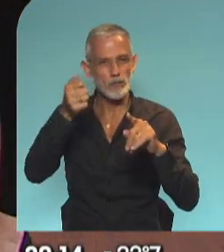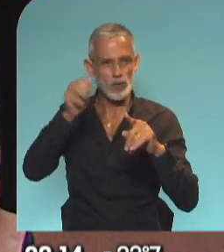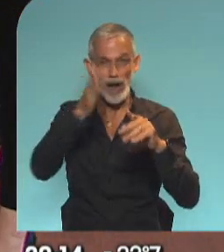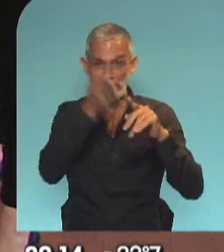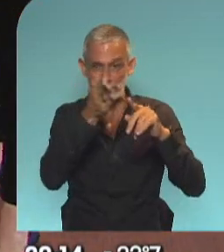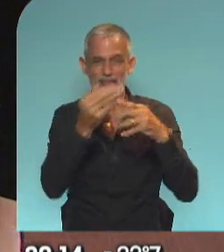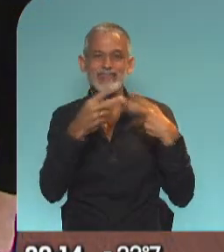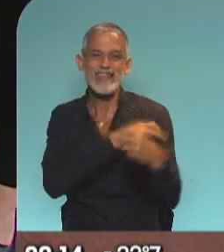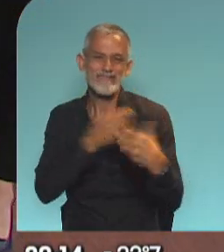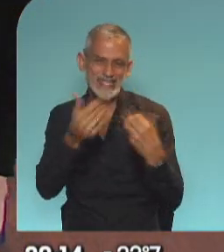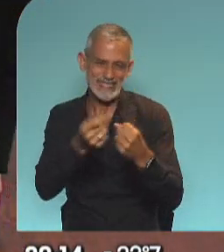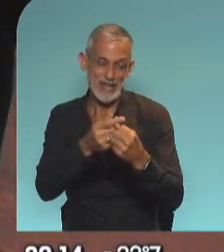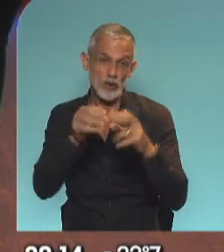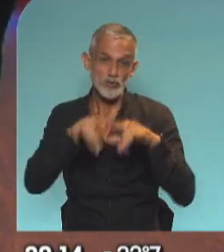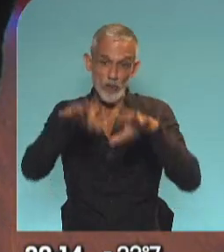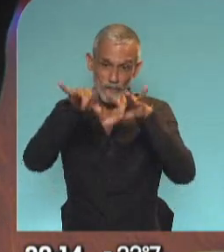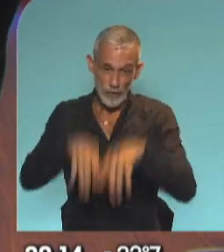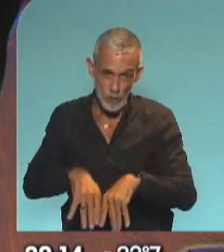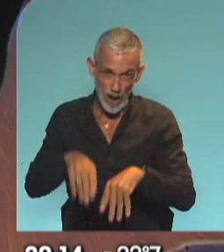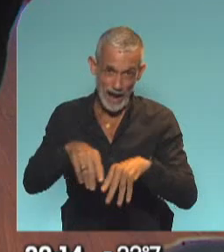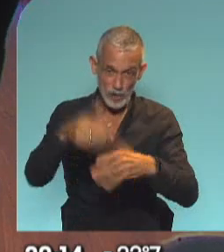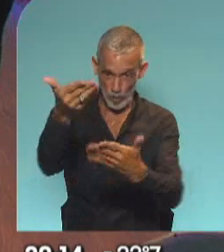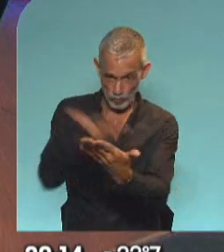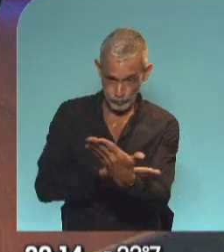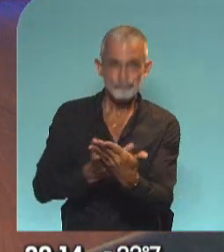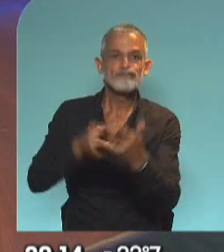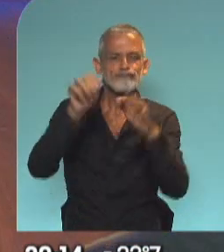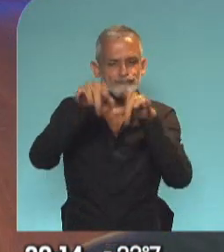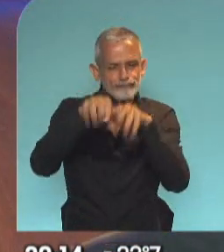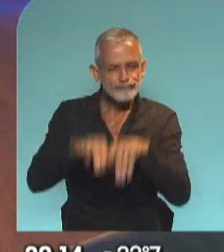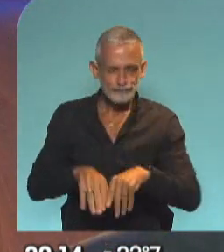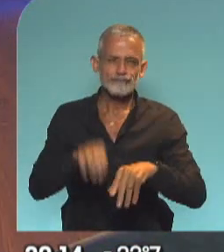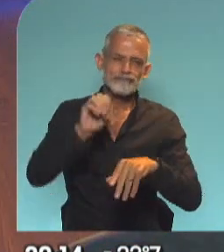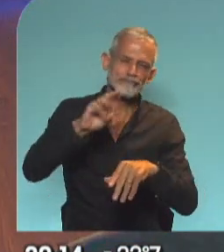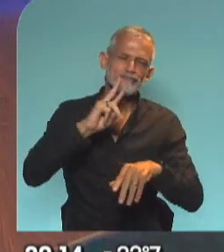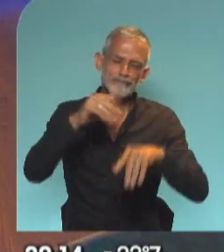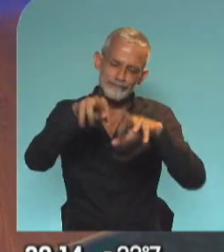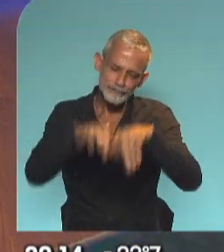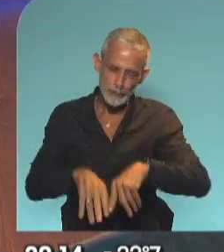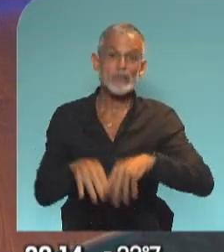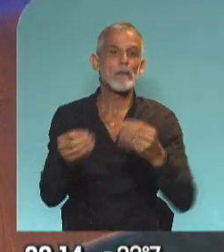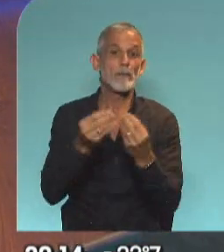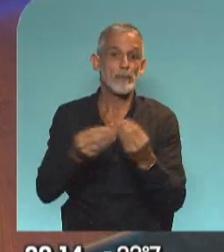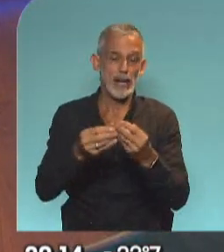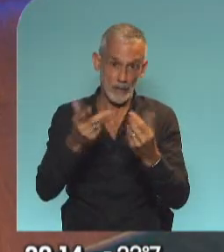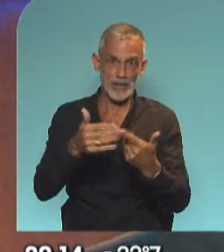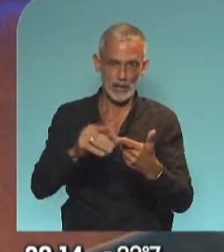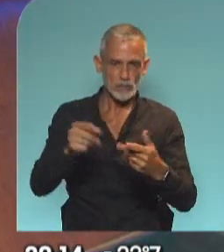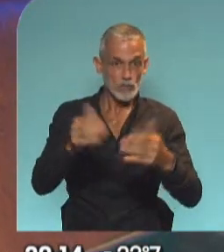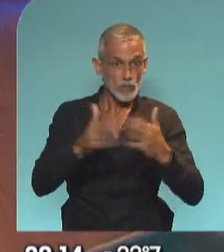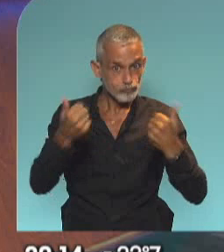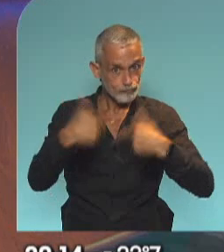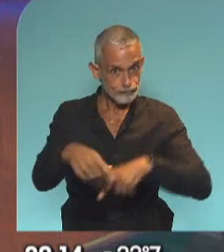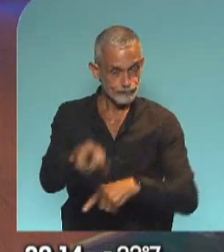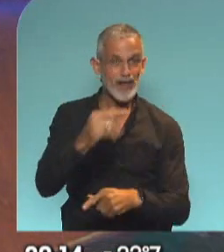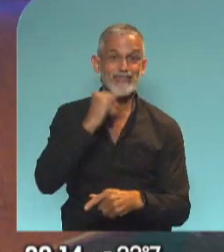www.argentina.gov.ar/defensa del consumidor/formulario y de esa manera llenás todos los datos que te pide ese formulario. ¿Para qué? Para que le den celeridad, por